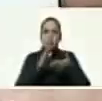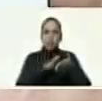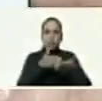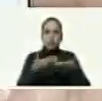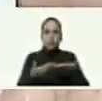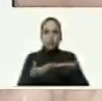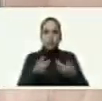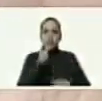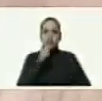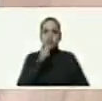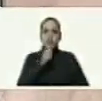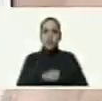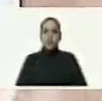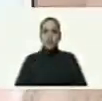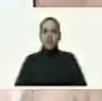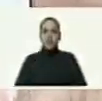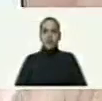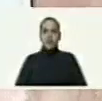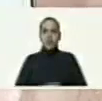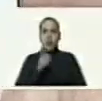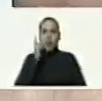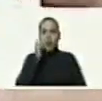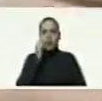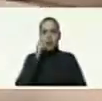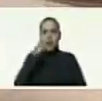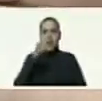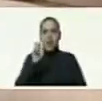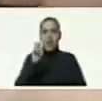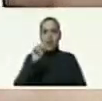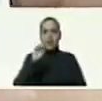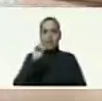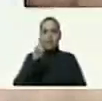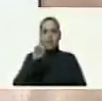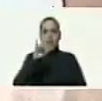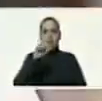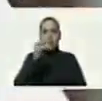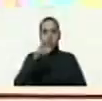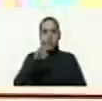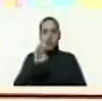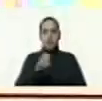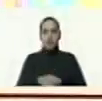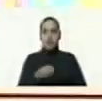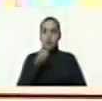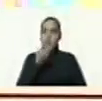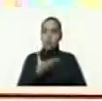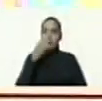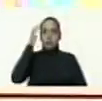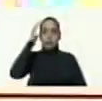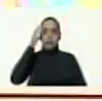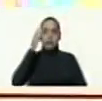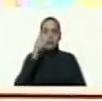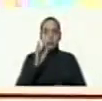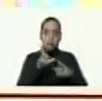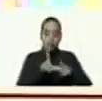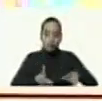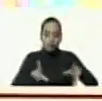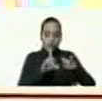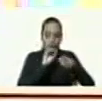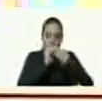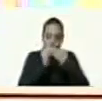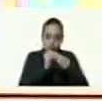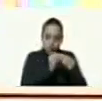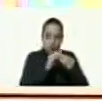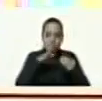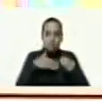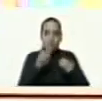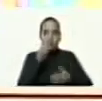Ernesto. Enrique Hernández de Jesús. Qué buena capacidad de diagramación, de ocupación de los espacios para que las cosas